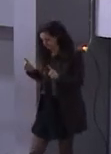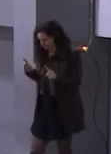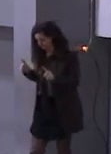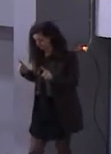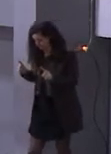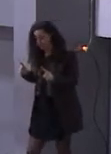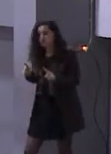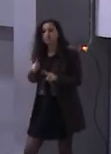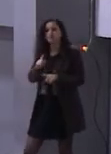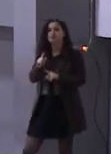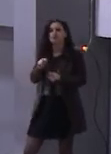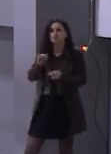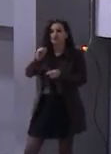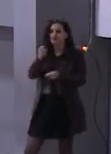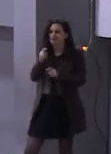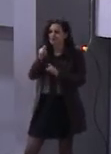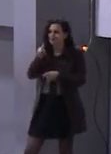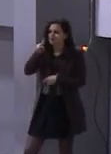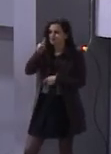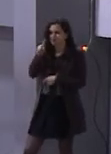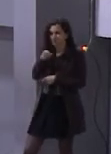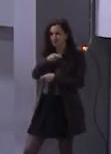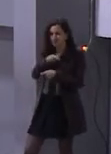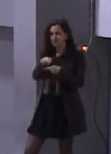el tema de las 6 semanas de